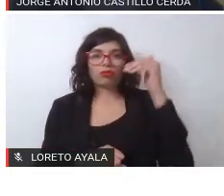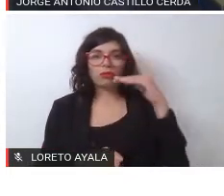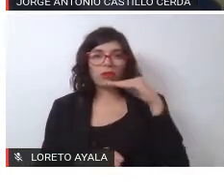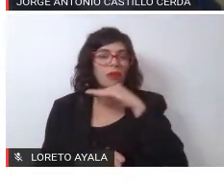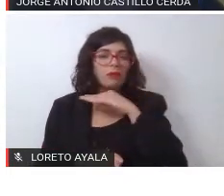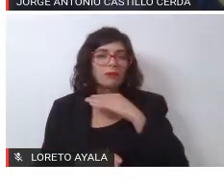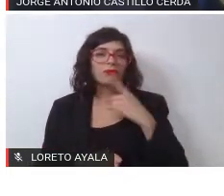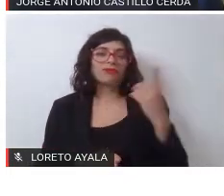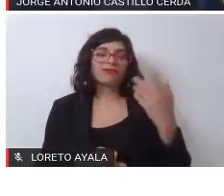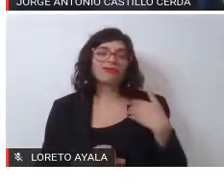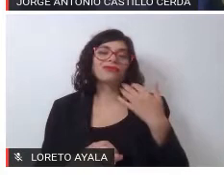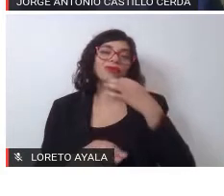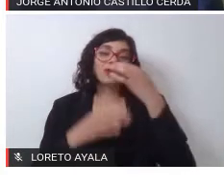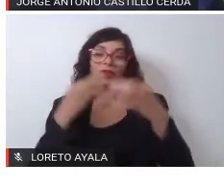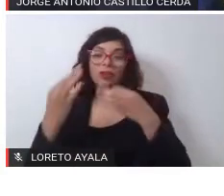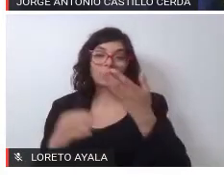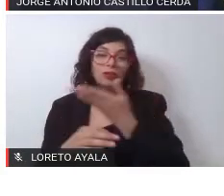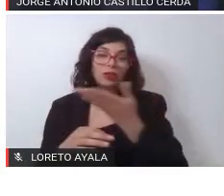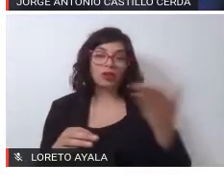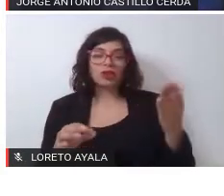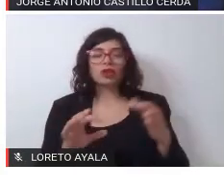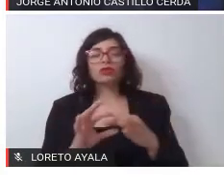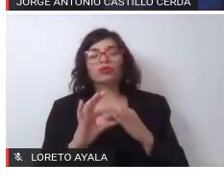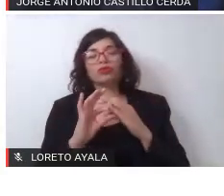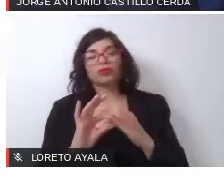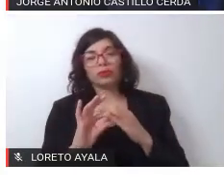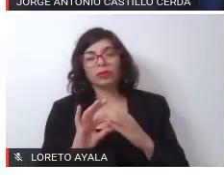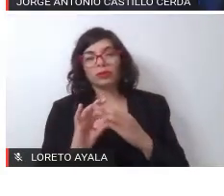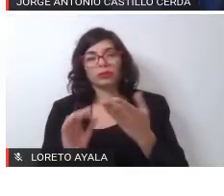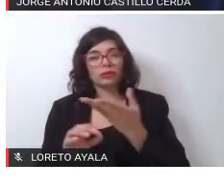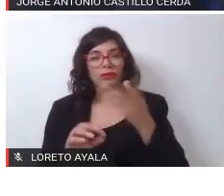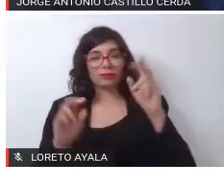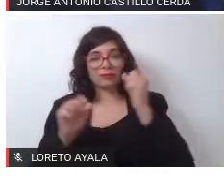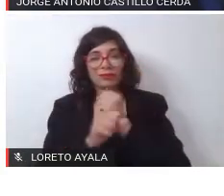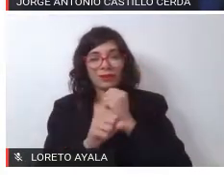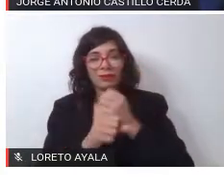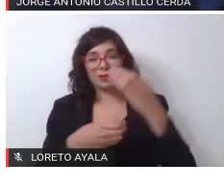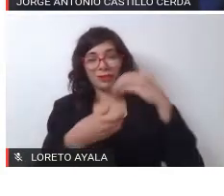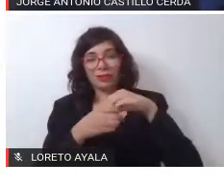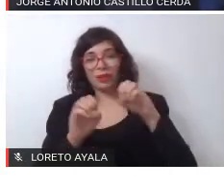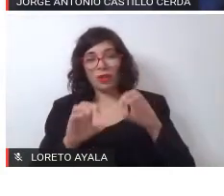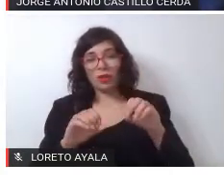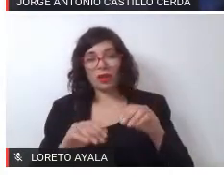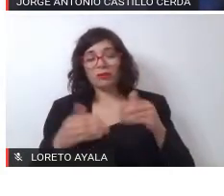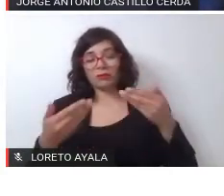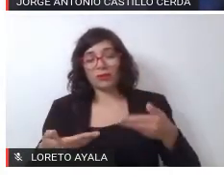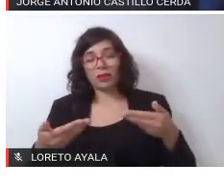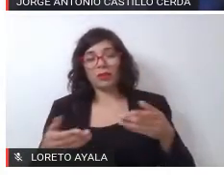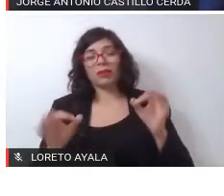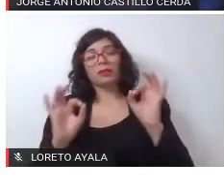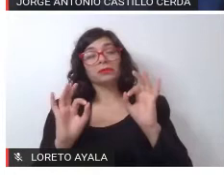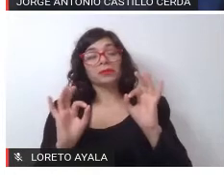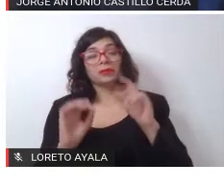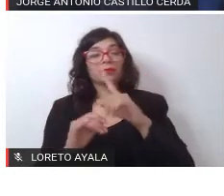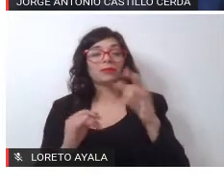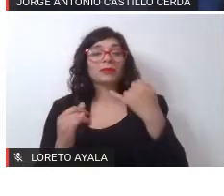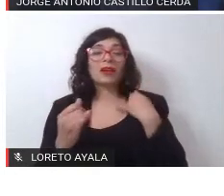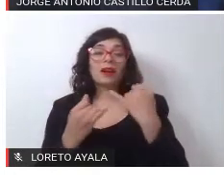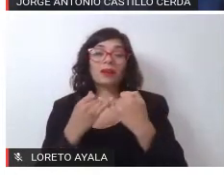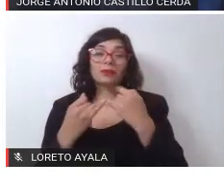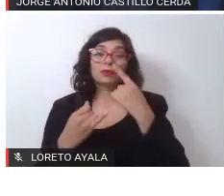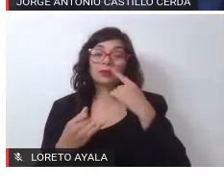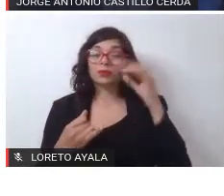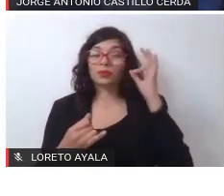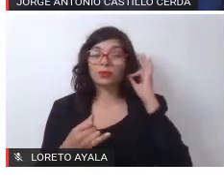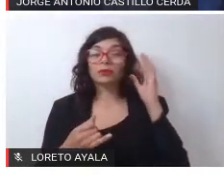colegas, amigas, amigos, para todos los que trabajan en educación, y hoy especialmente para mis amigos y amigas del mundo